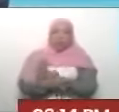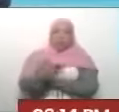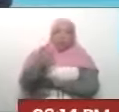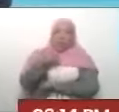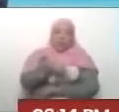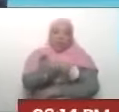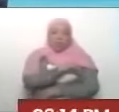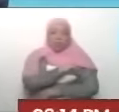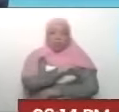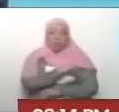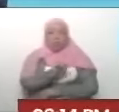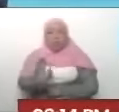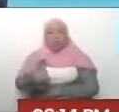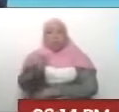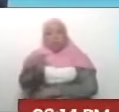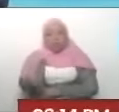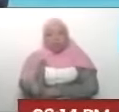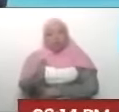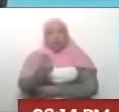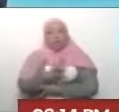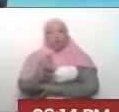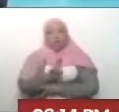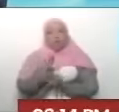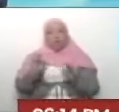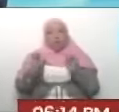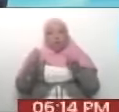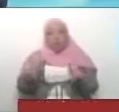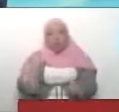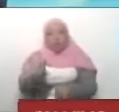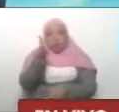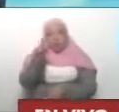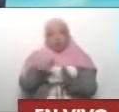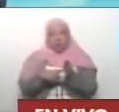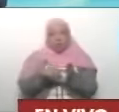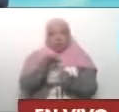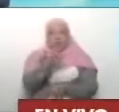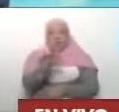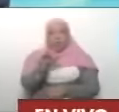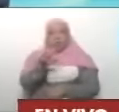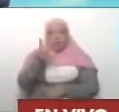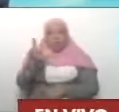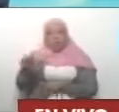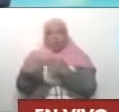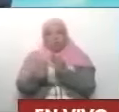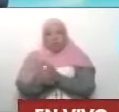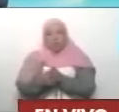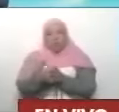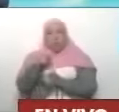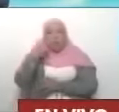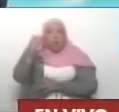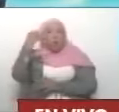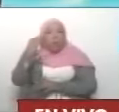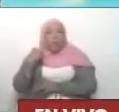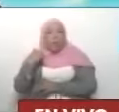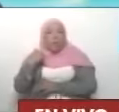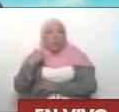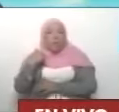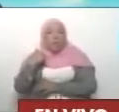colonialismo. Y luego, inmediatamente comienza a partir de 1553, que es la revolución del negro Miguel Emburia,